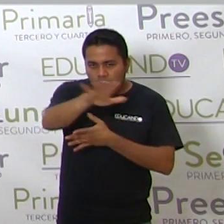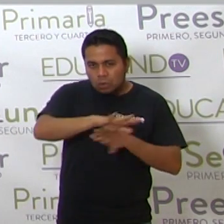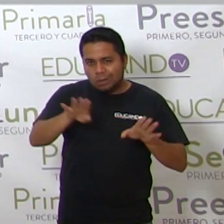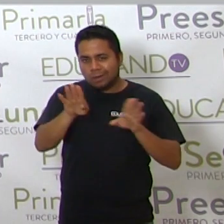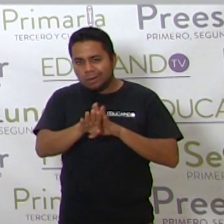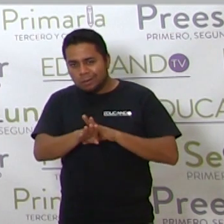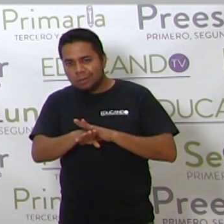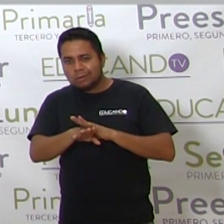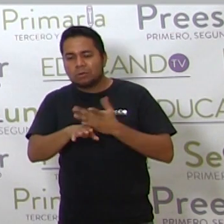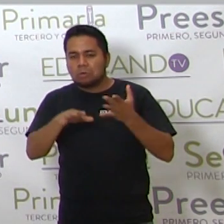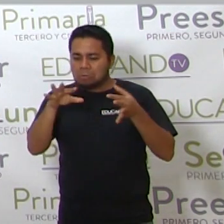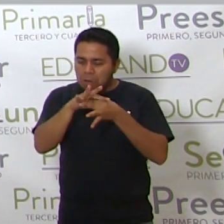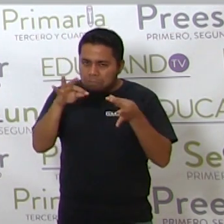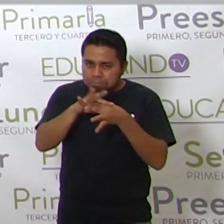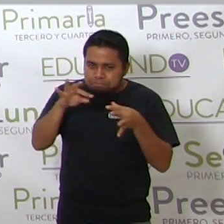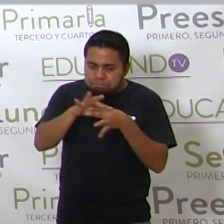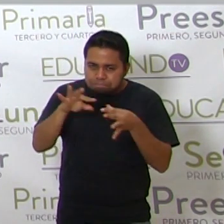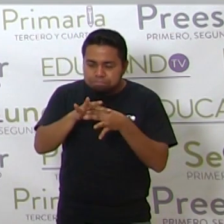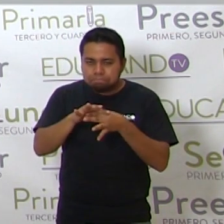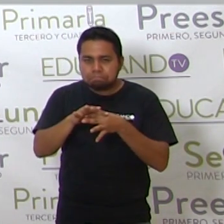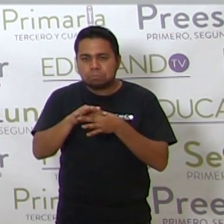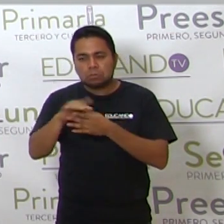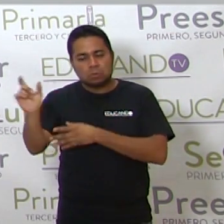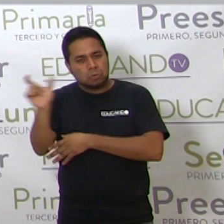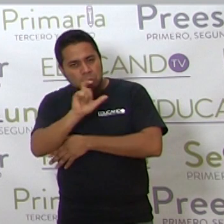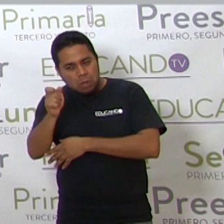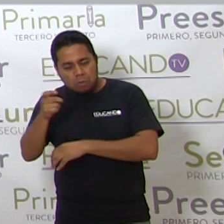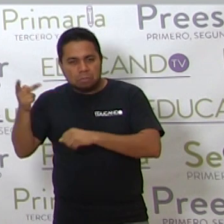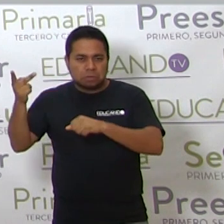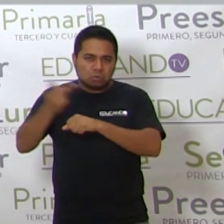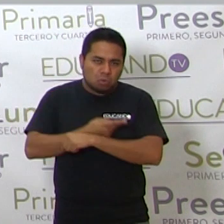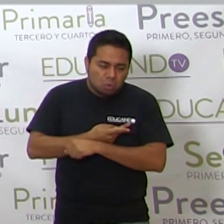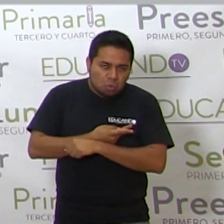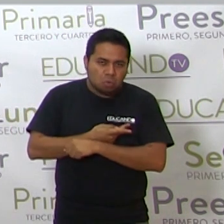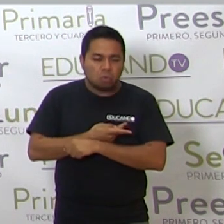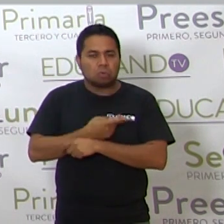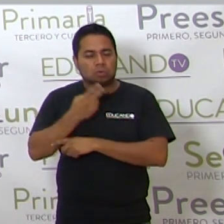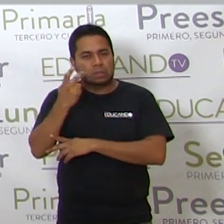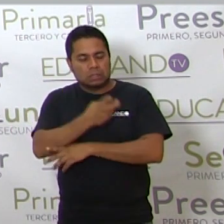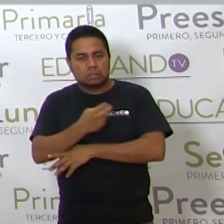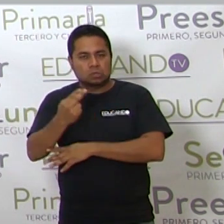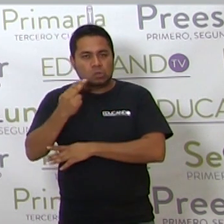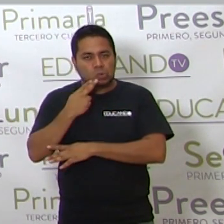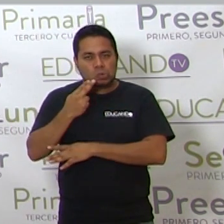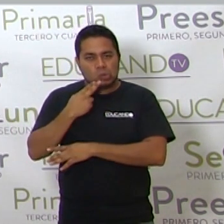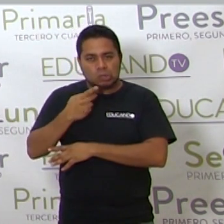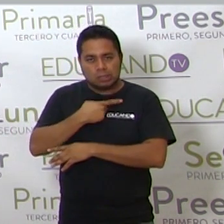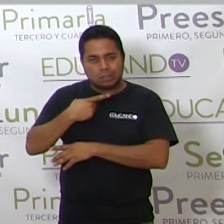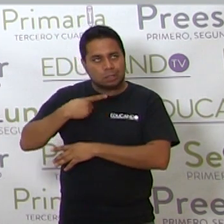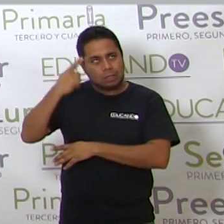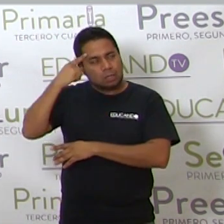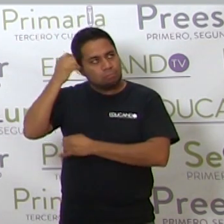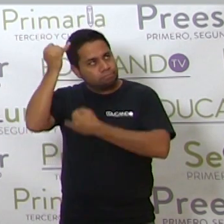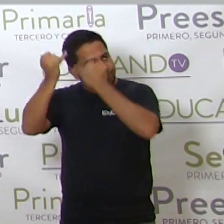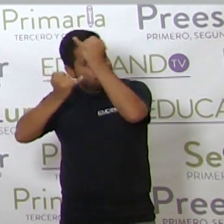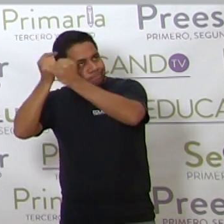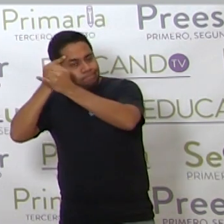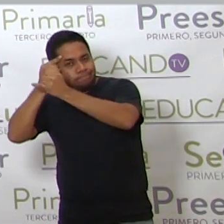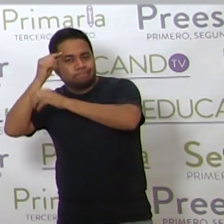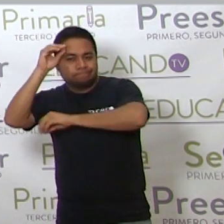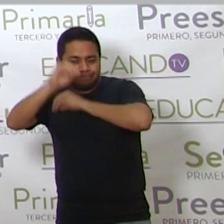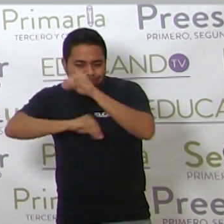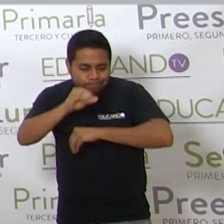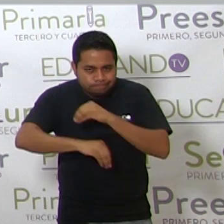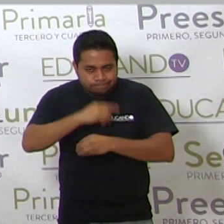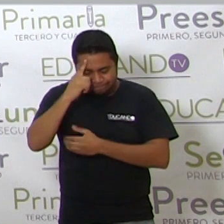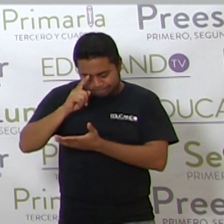la escenografía cuándo se realizó es utilizar la imaginación bien para poder